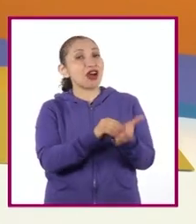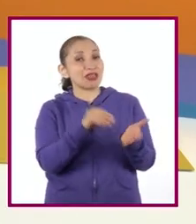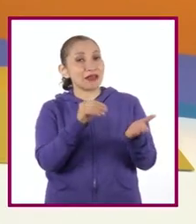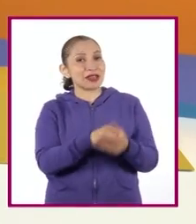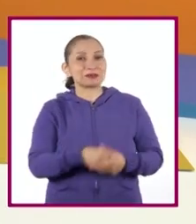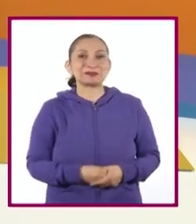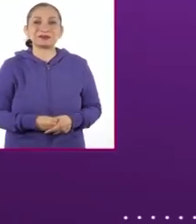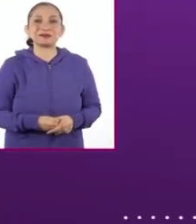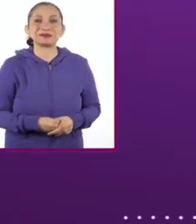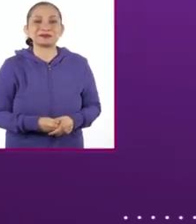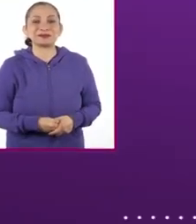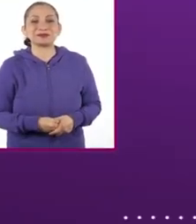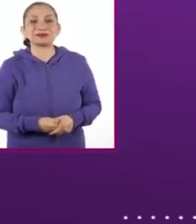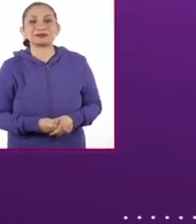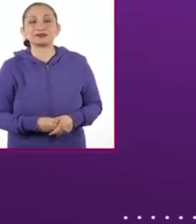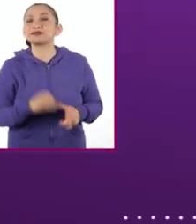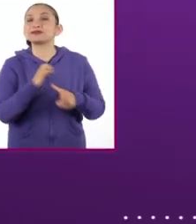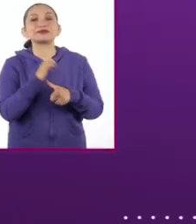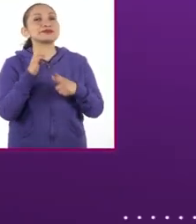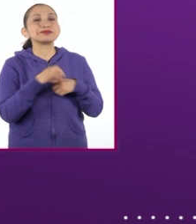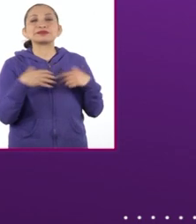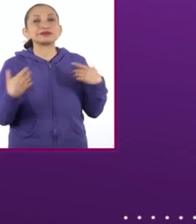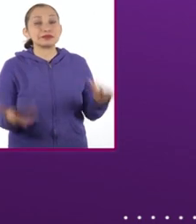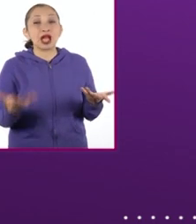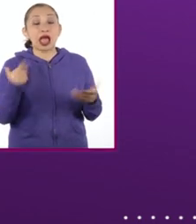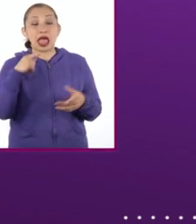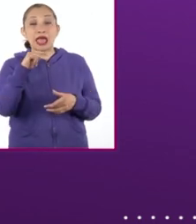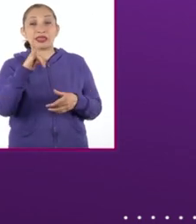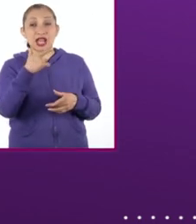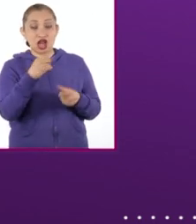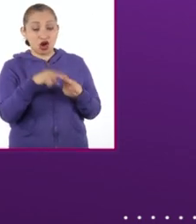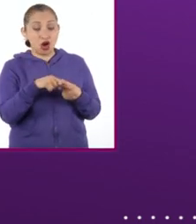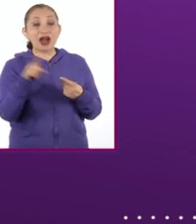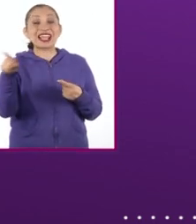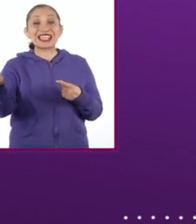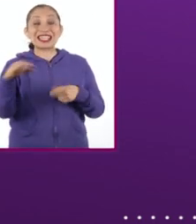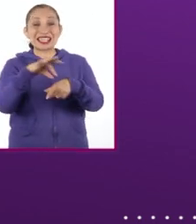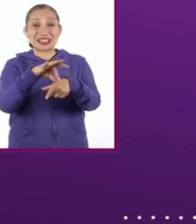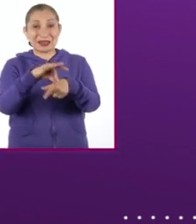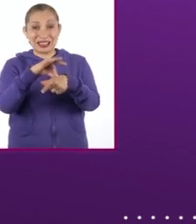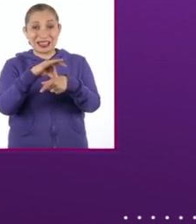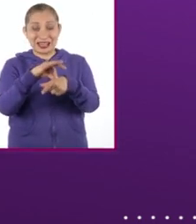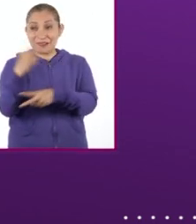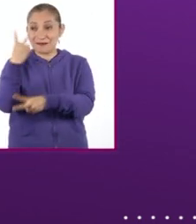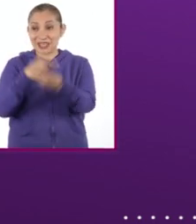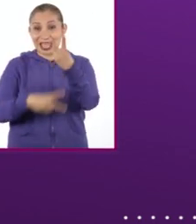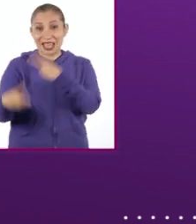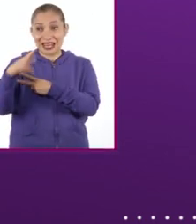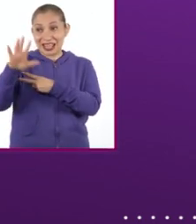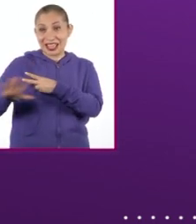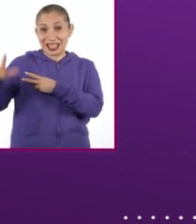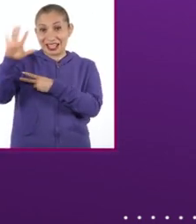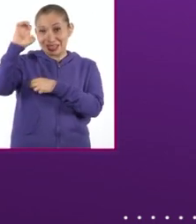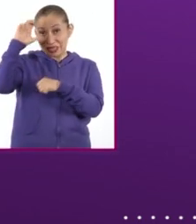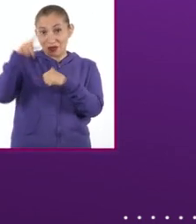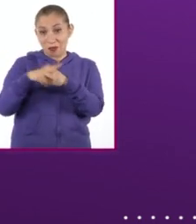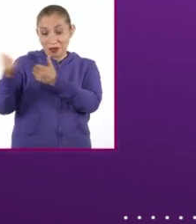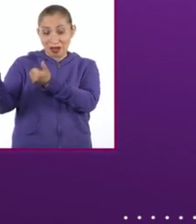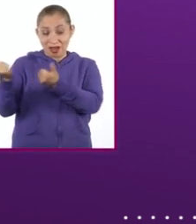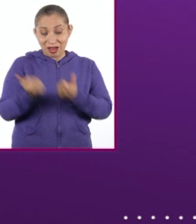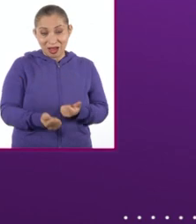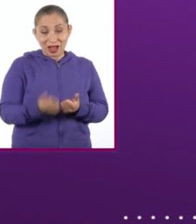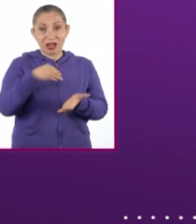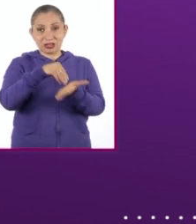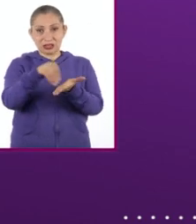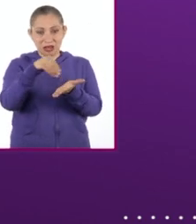la actualidad. Asimismo, el trigo y las carnes provenientes del continente europeo,